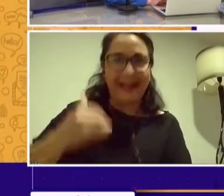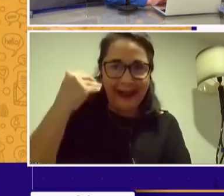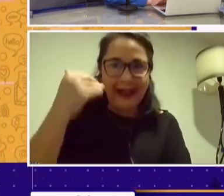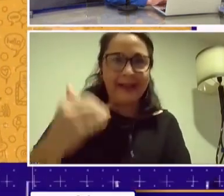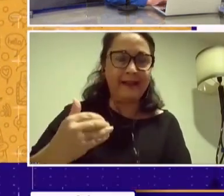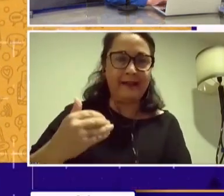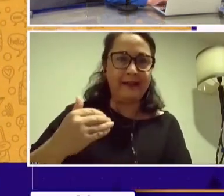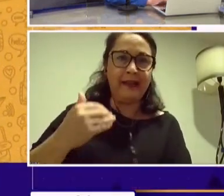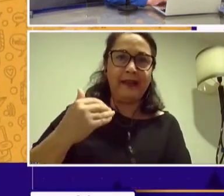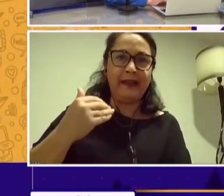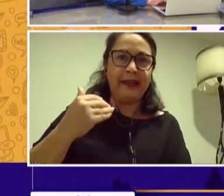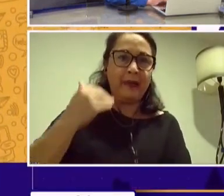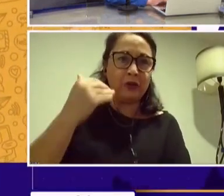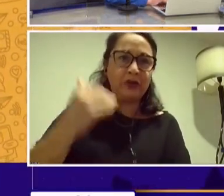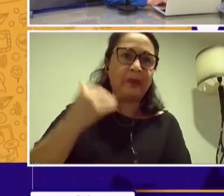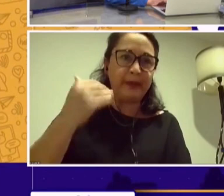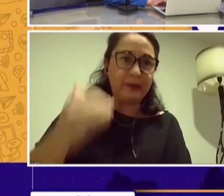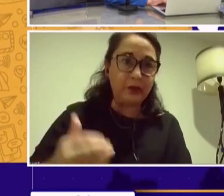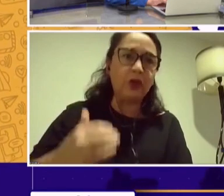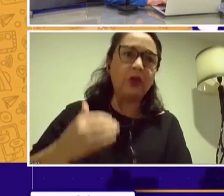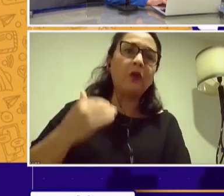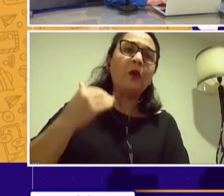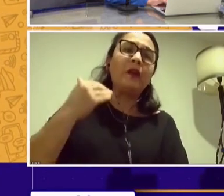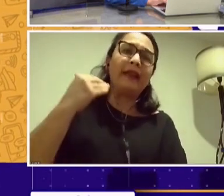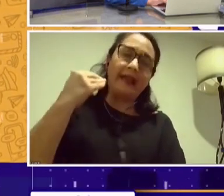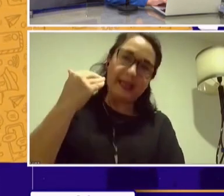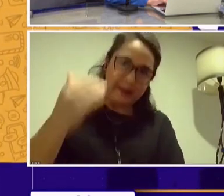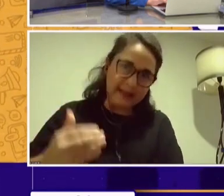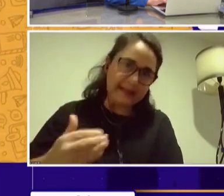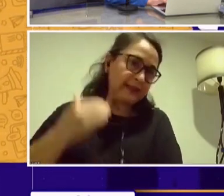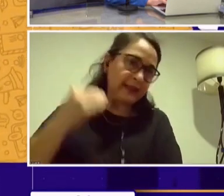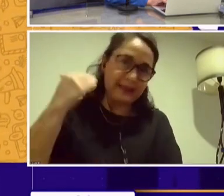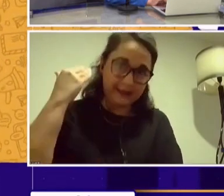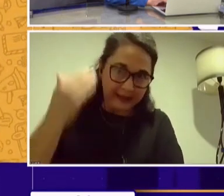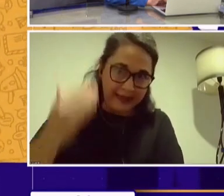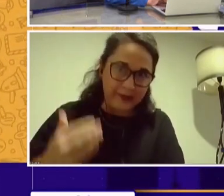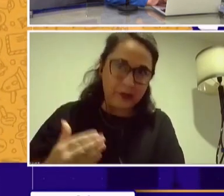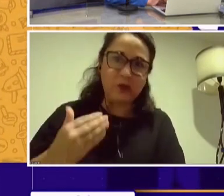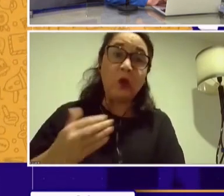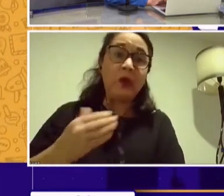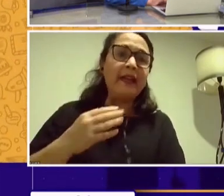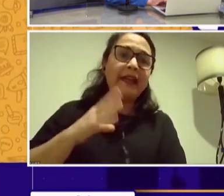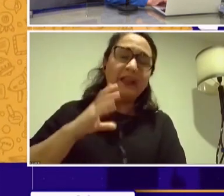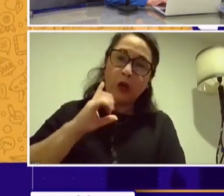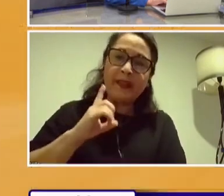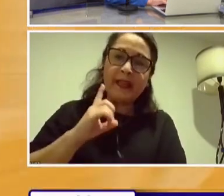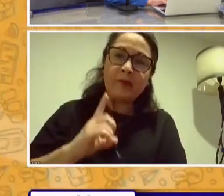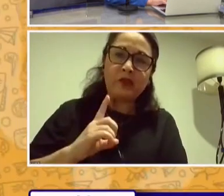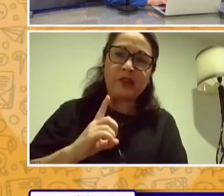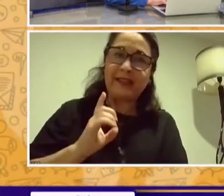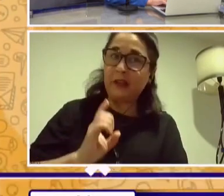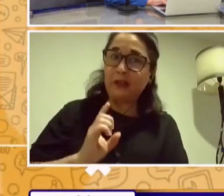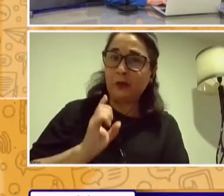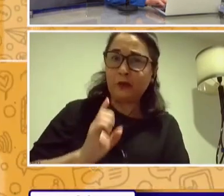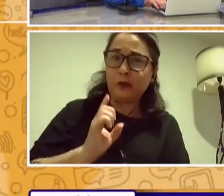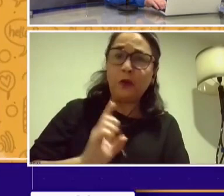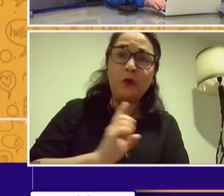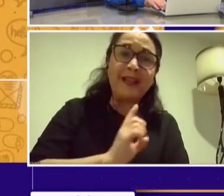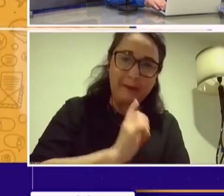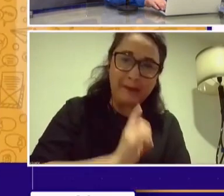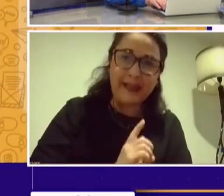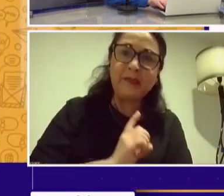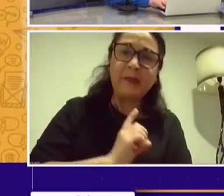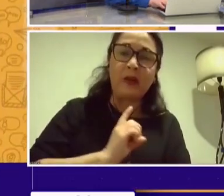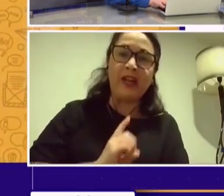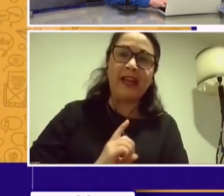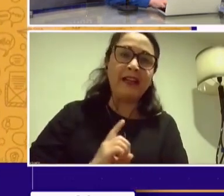era atacar el aborto terapéutico que es vigente hace casi 100 años, ¿no? Y no olvidemos que hace solo